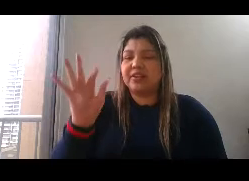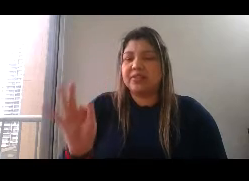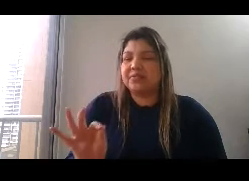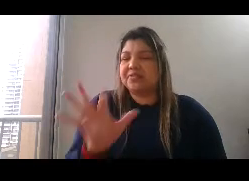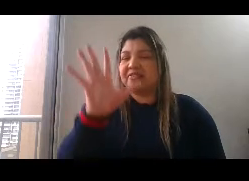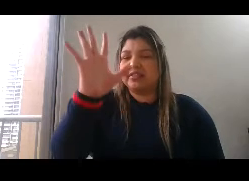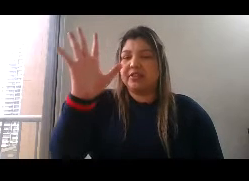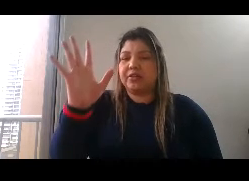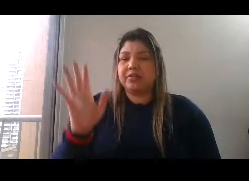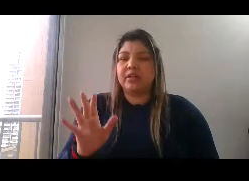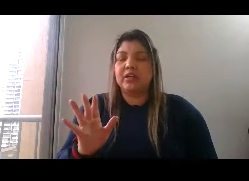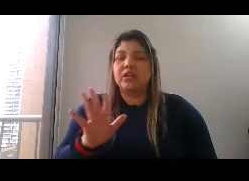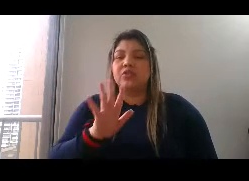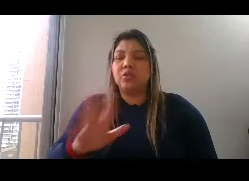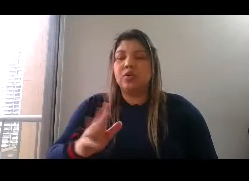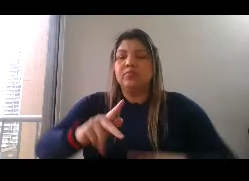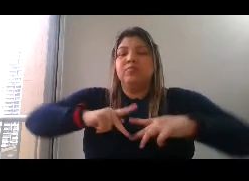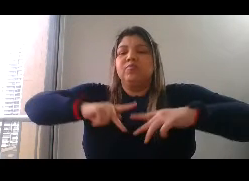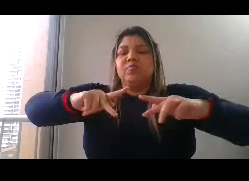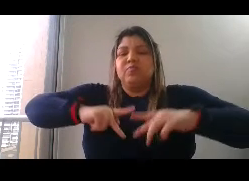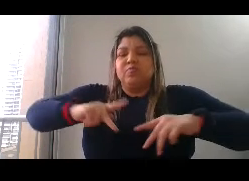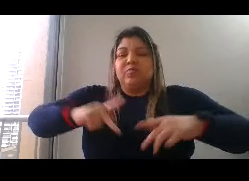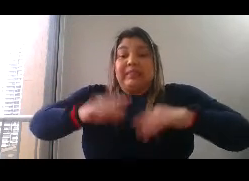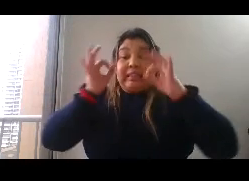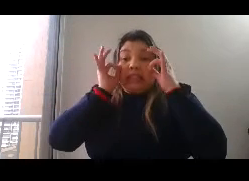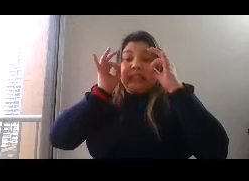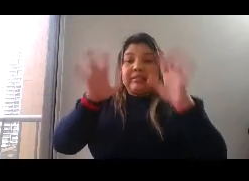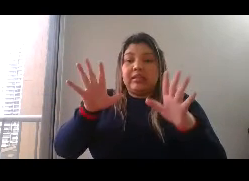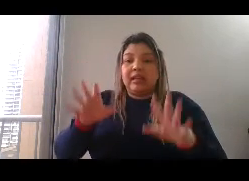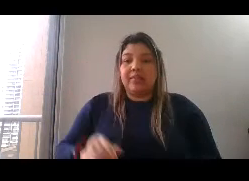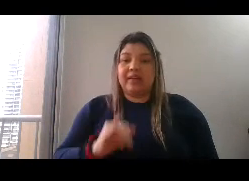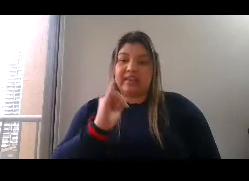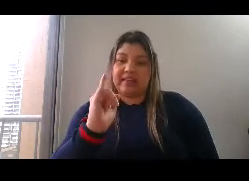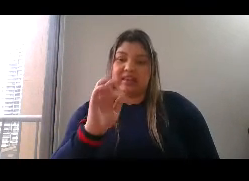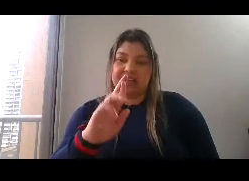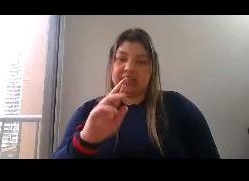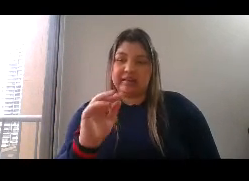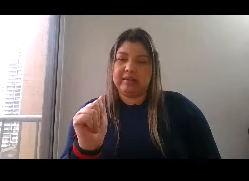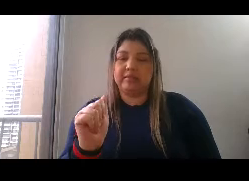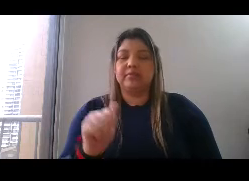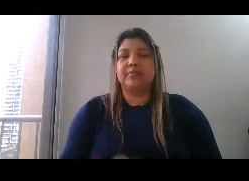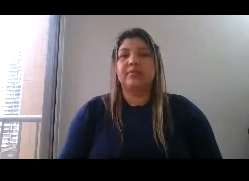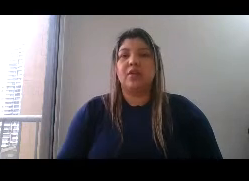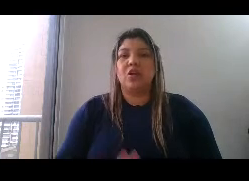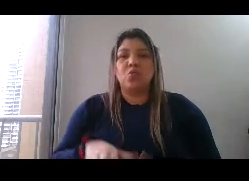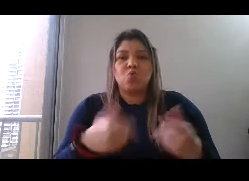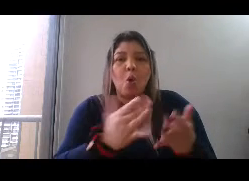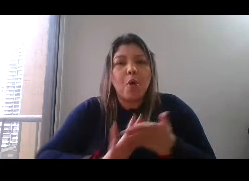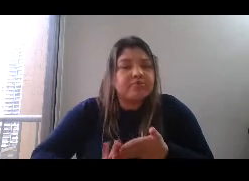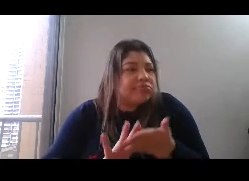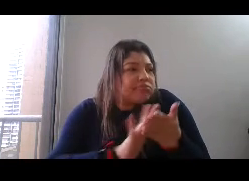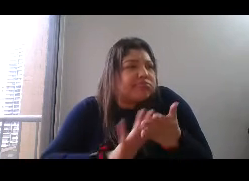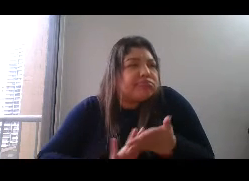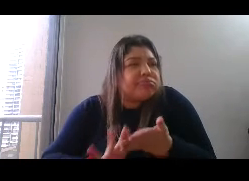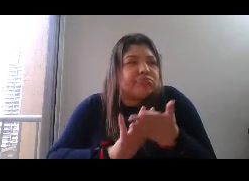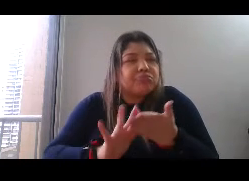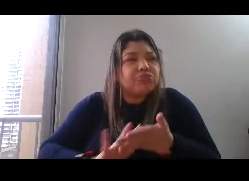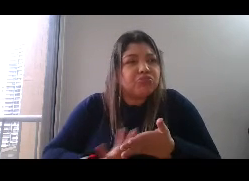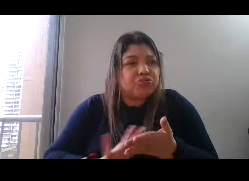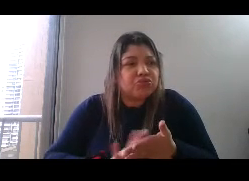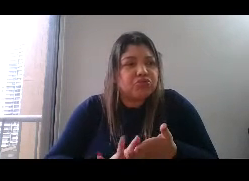de IRA, infección respiratoria aguda, tener todos los insumos necesarios y adecuados para